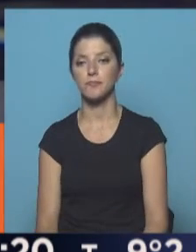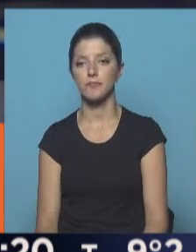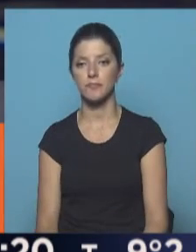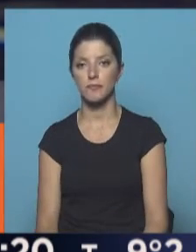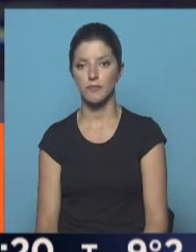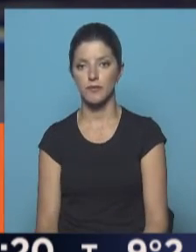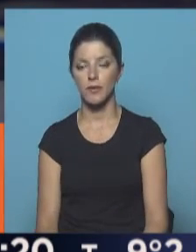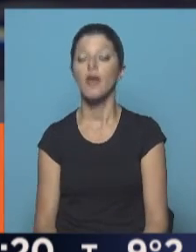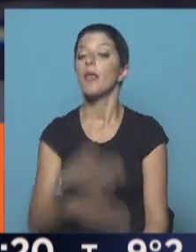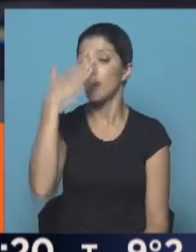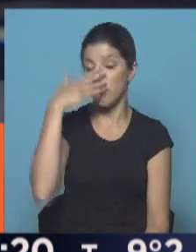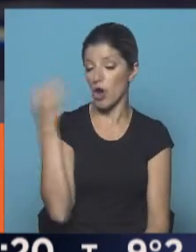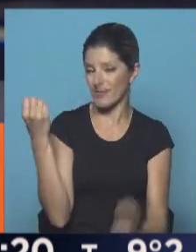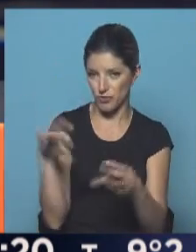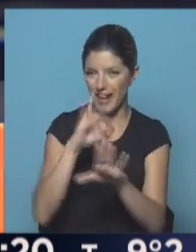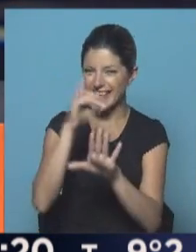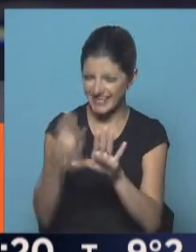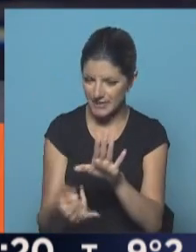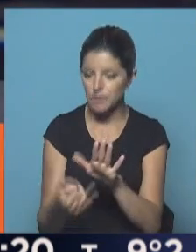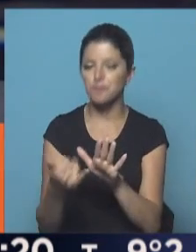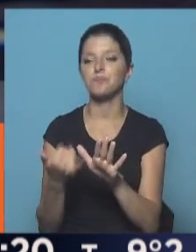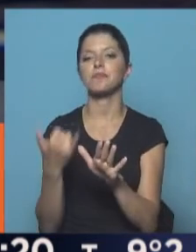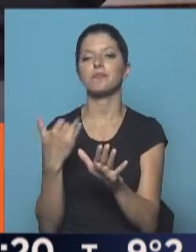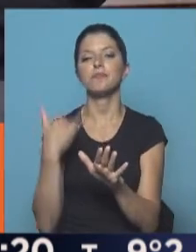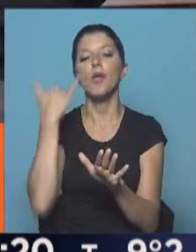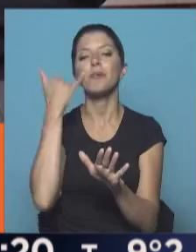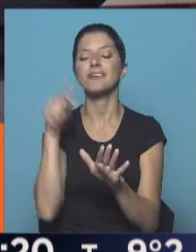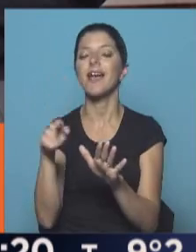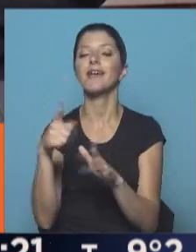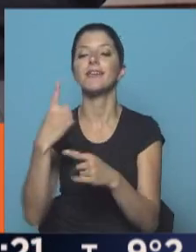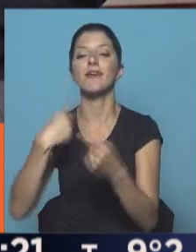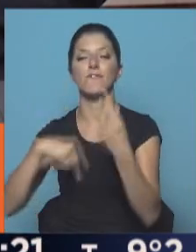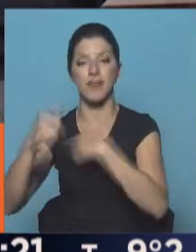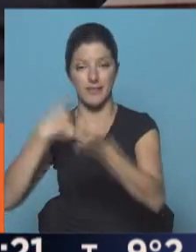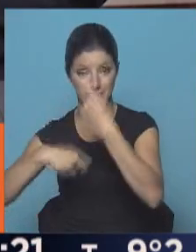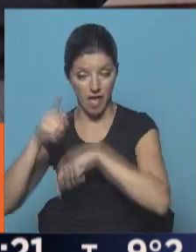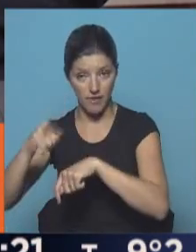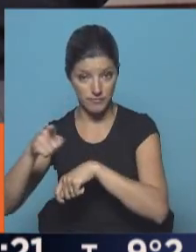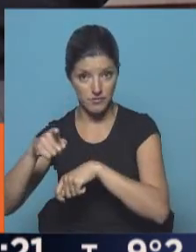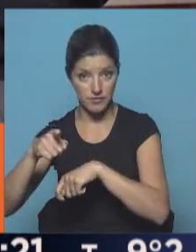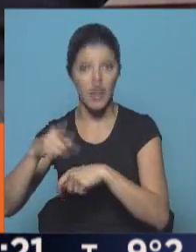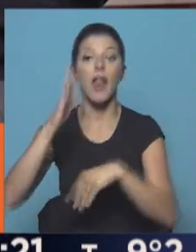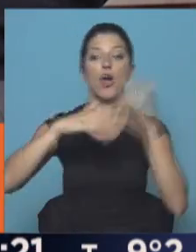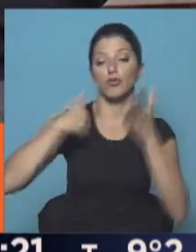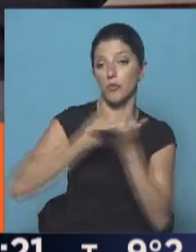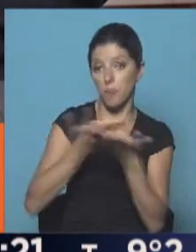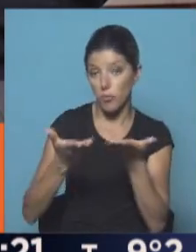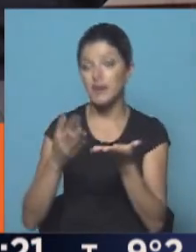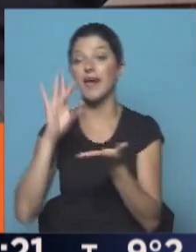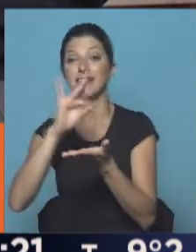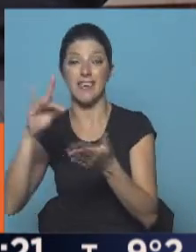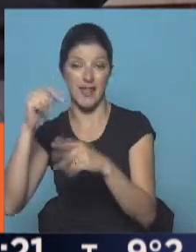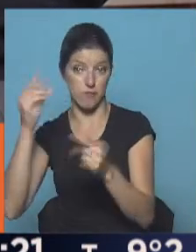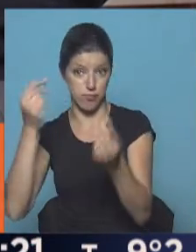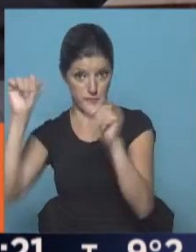Después, el excedente sí, porque el excedente ya ahí estás financiando el déficit fiscal y la obra pública. Entonces, ahí